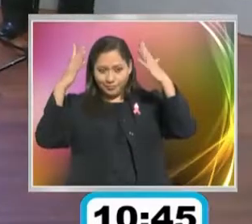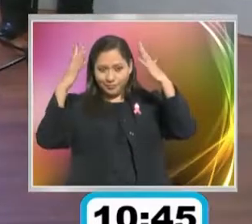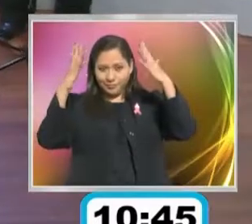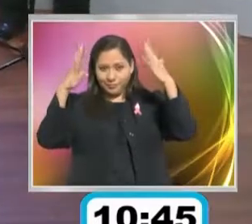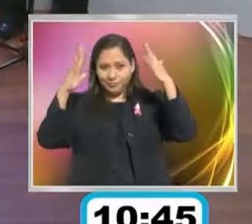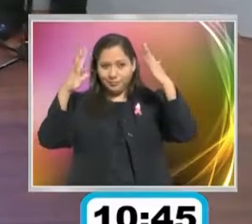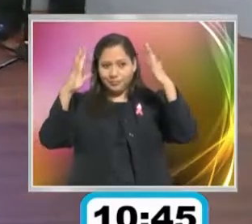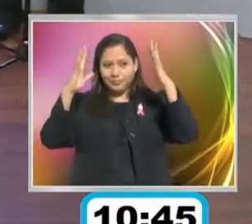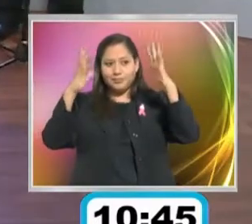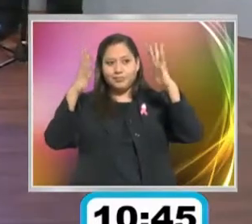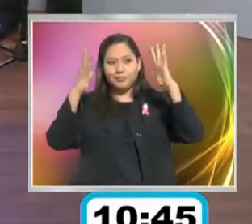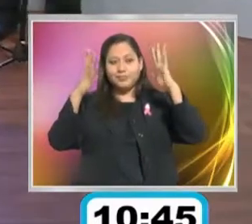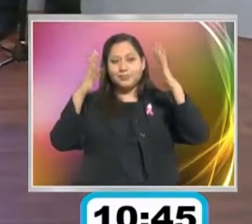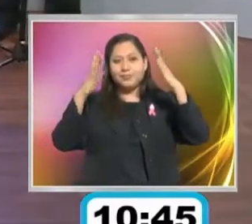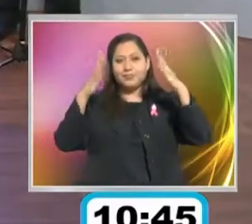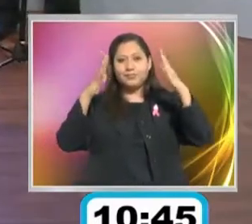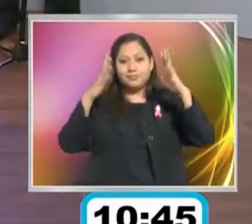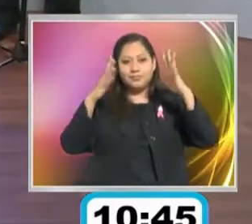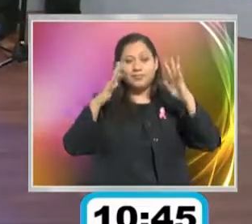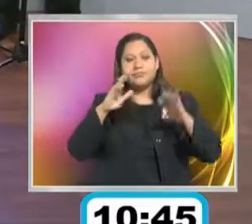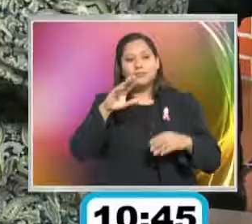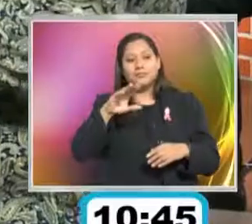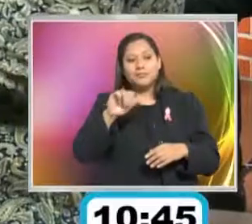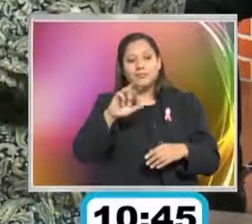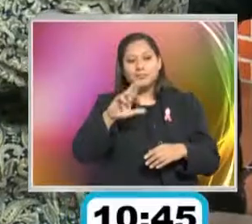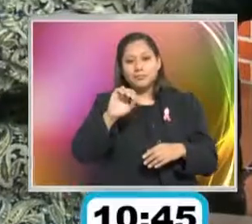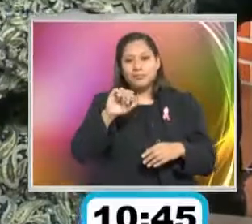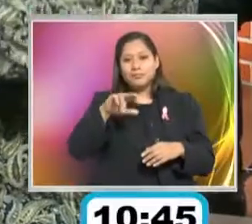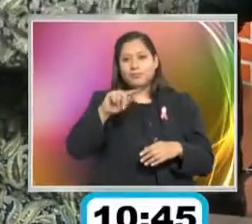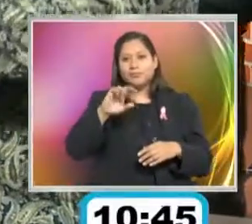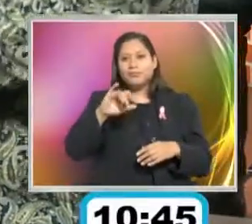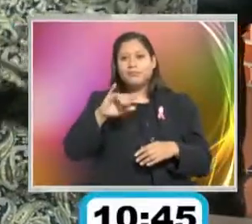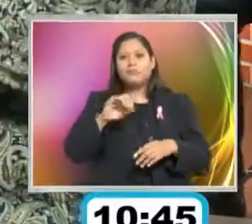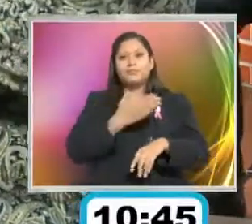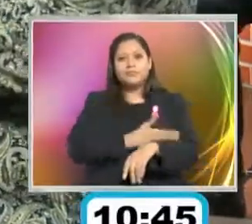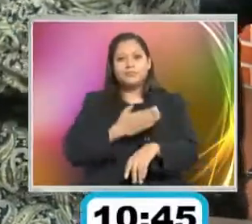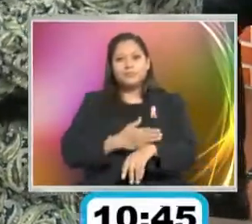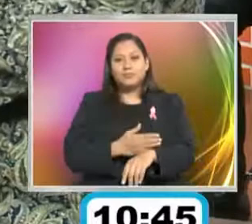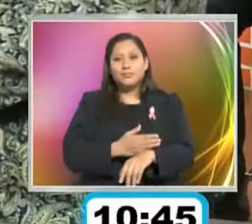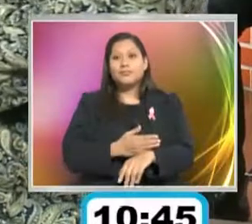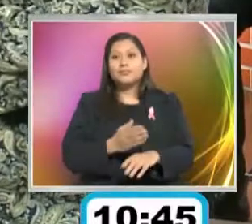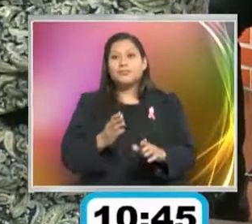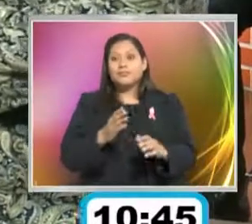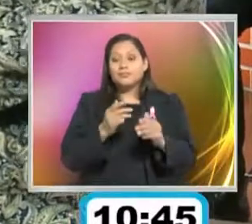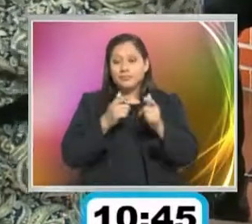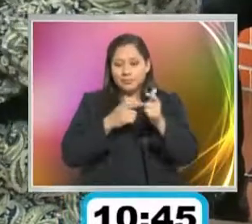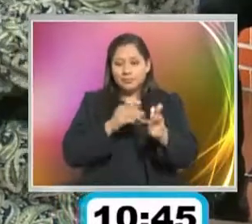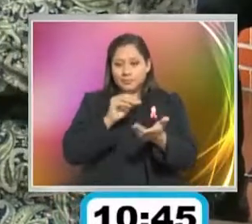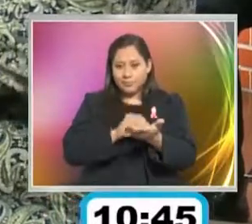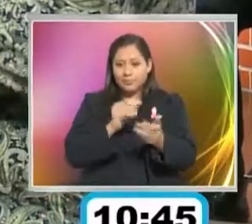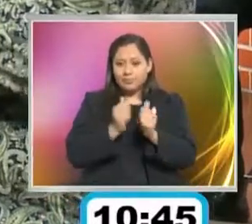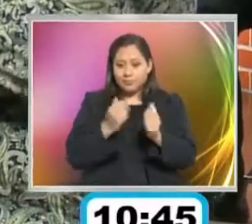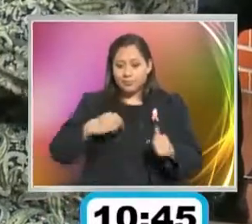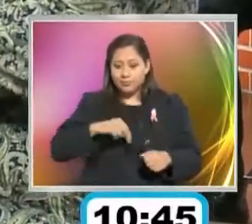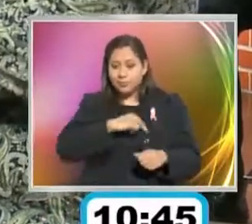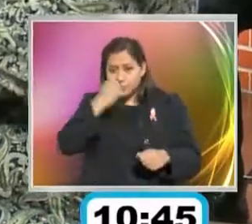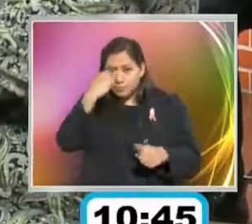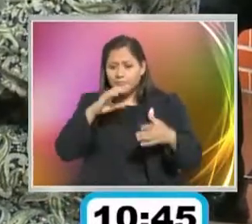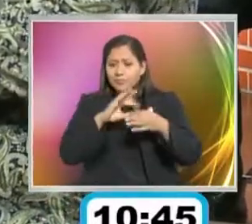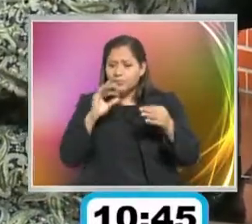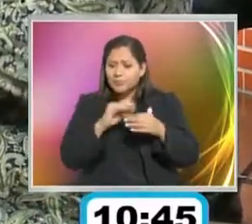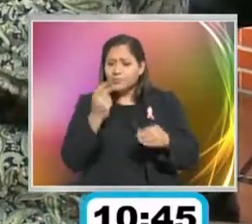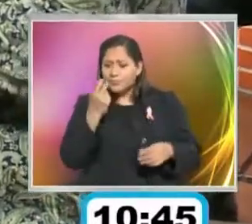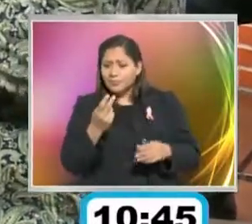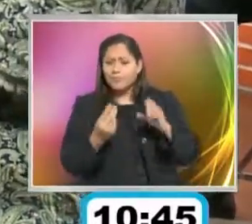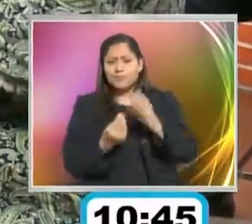Así es. John Jairo y Marco Antonio nos acompañan nuevamente, no se han ido, siguen con nosotros en esta ocasión para hablarnos ahora de